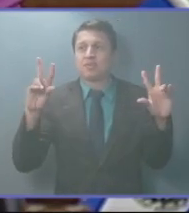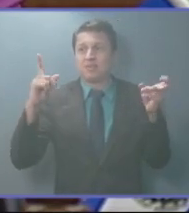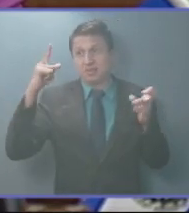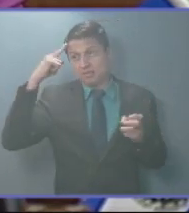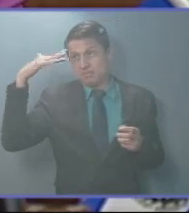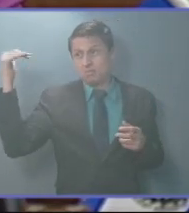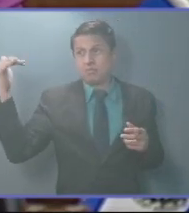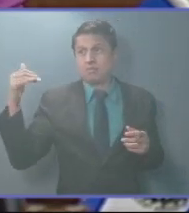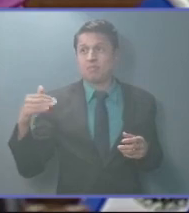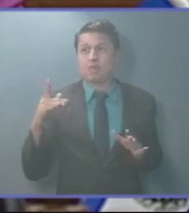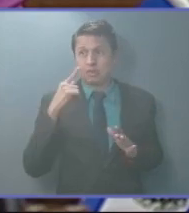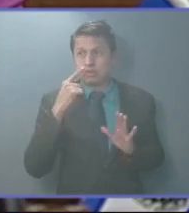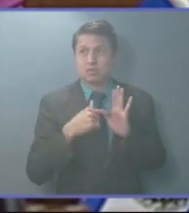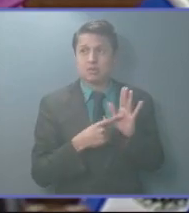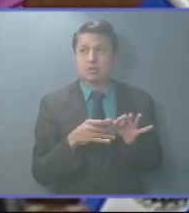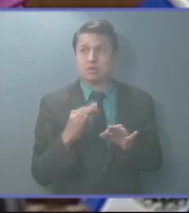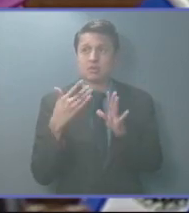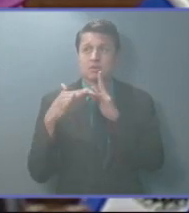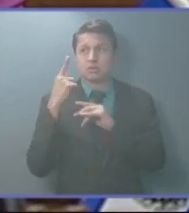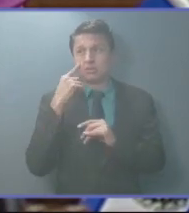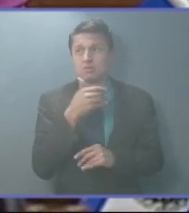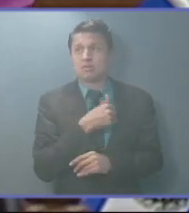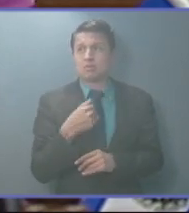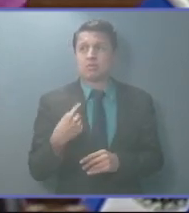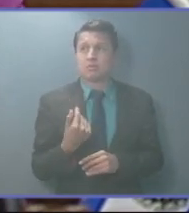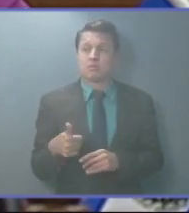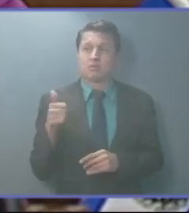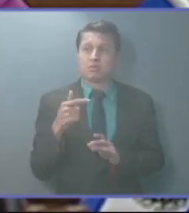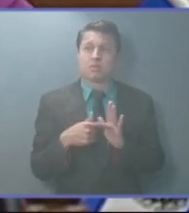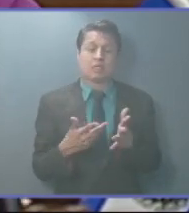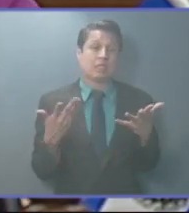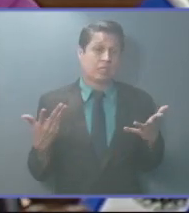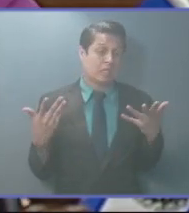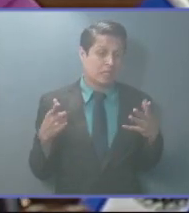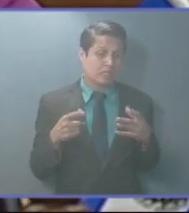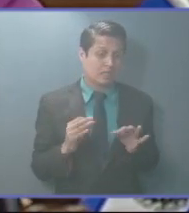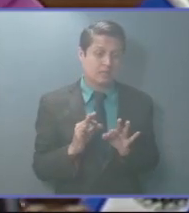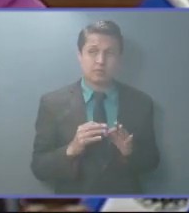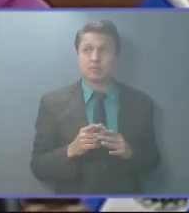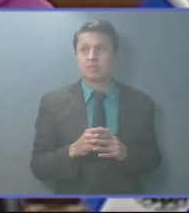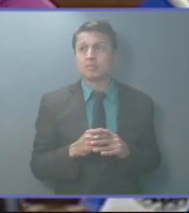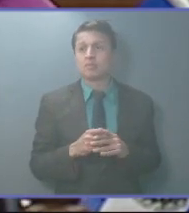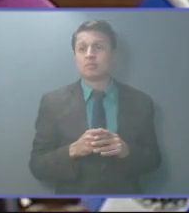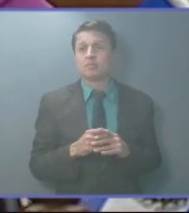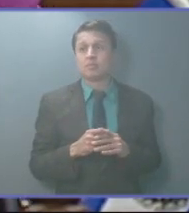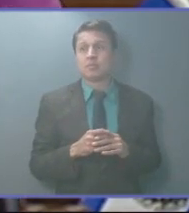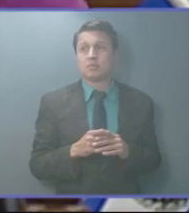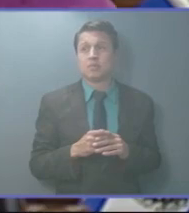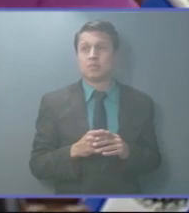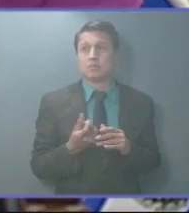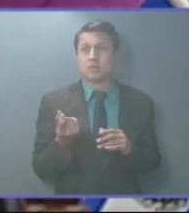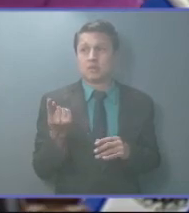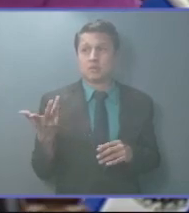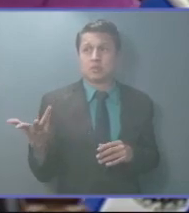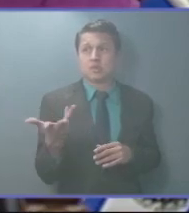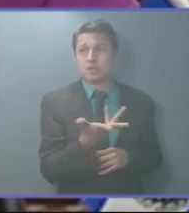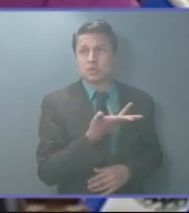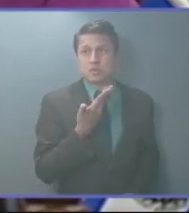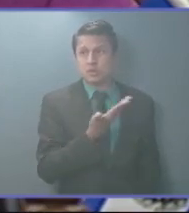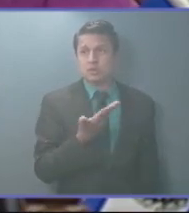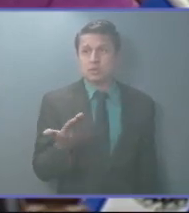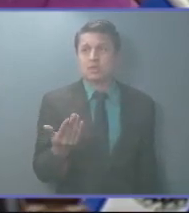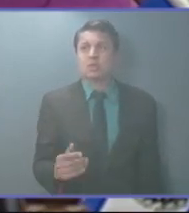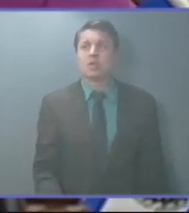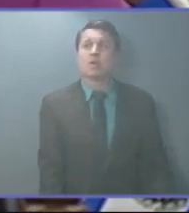pero marcó la historia señor minino tanto así y casi todas las cosas que han